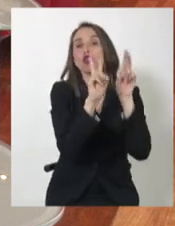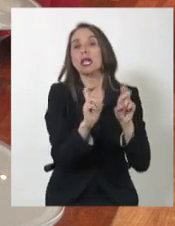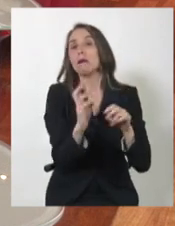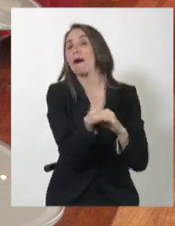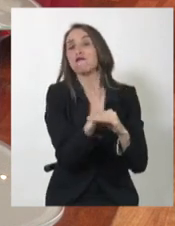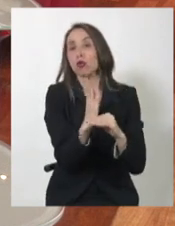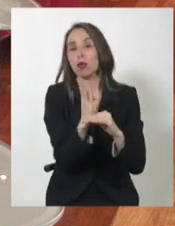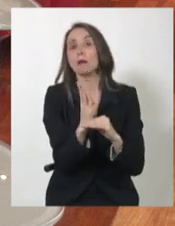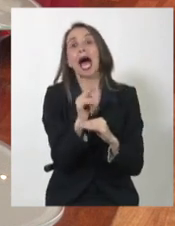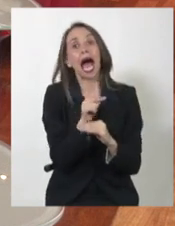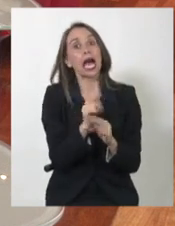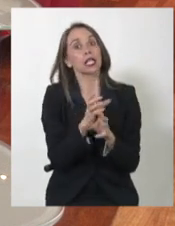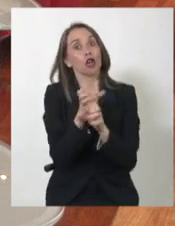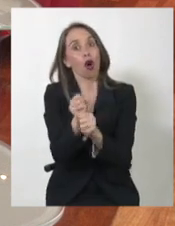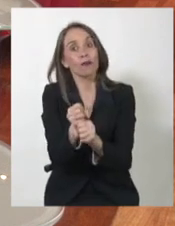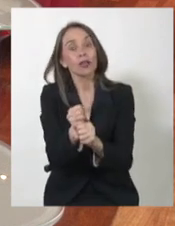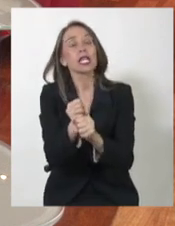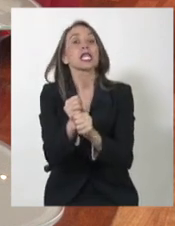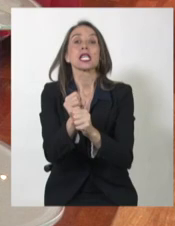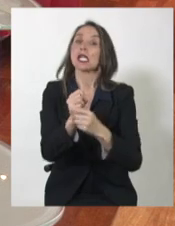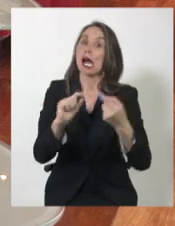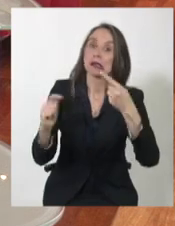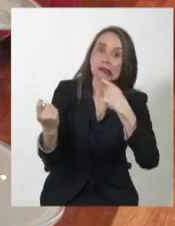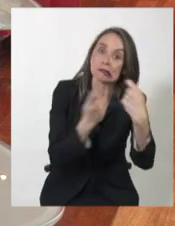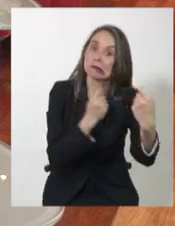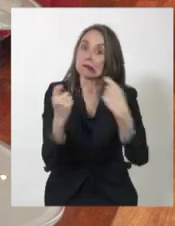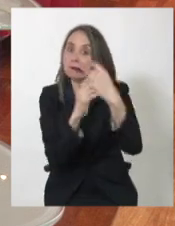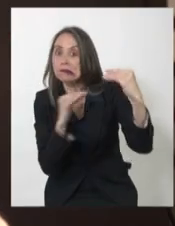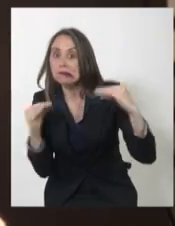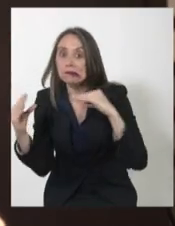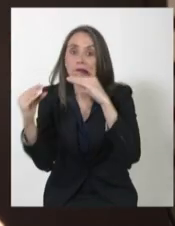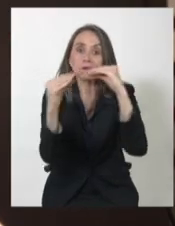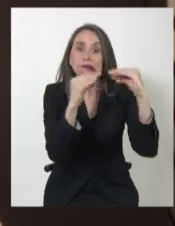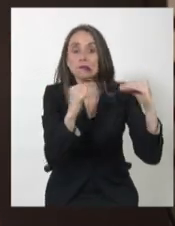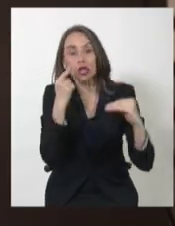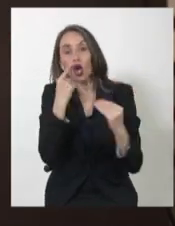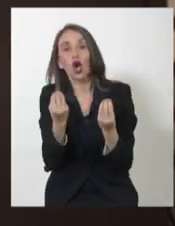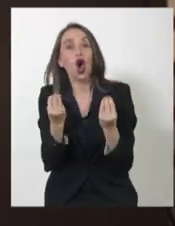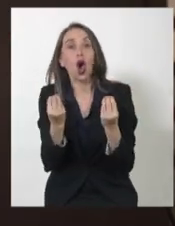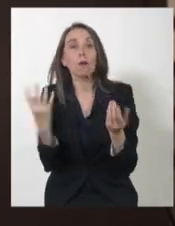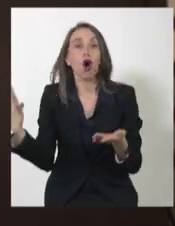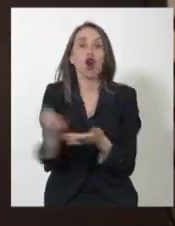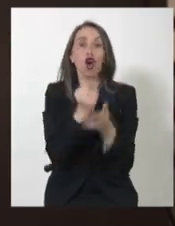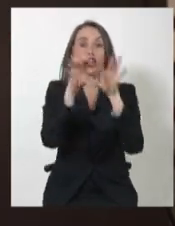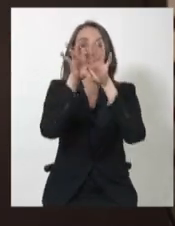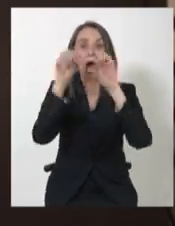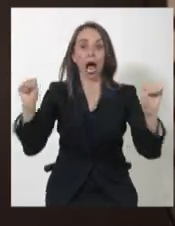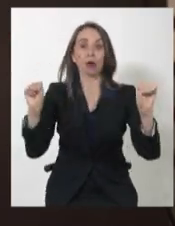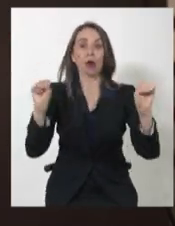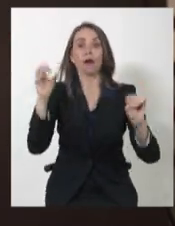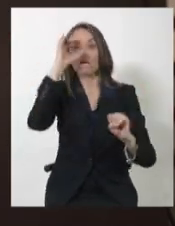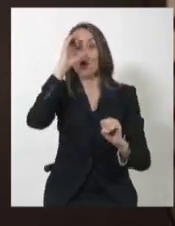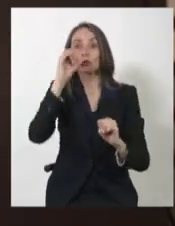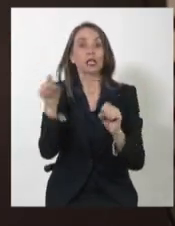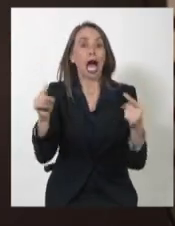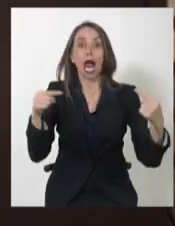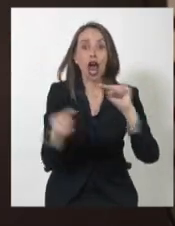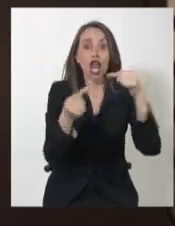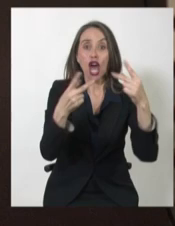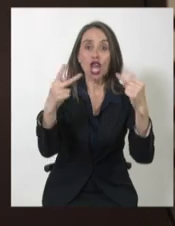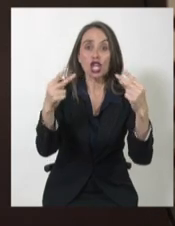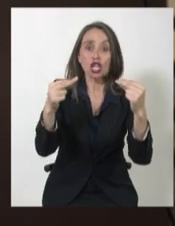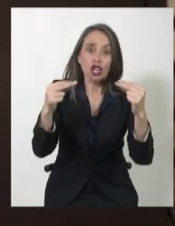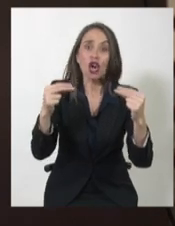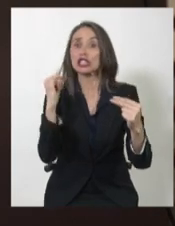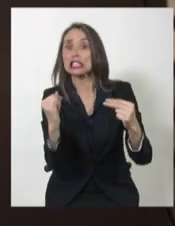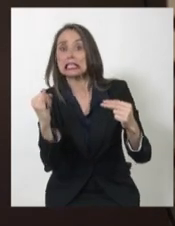los acuerdos. Negociar, dialogar, ver la fórmula o buscar un árbitro. No sé, tendrán que resolver, eso lo va a